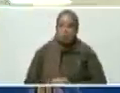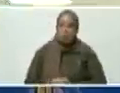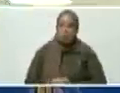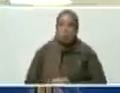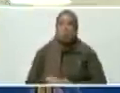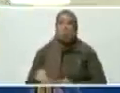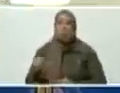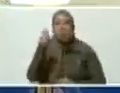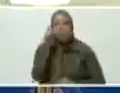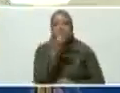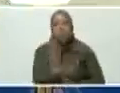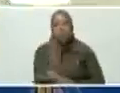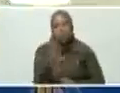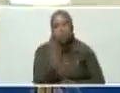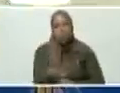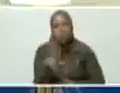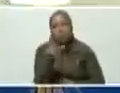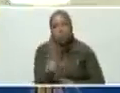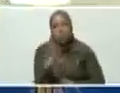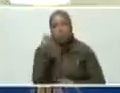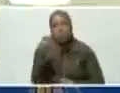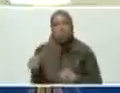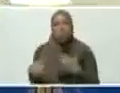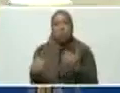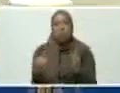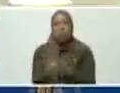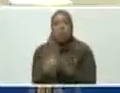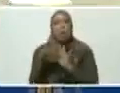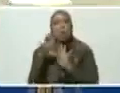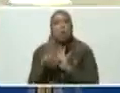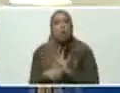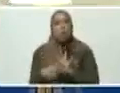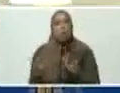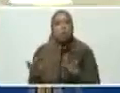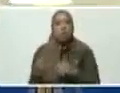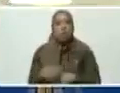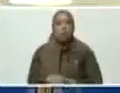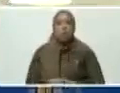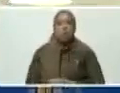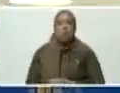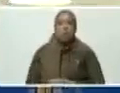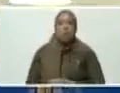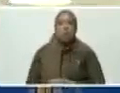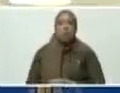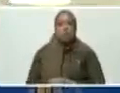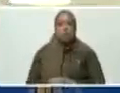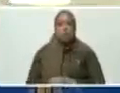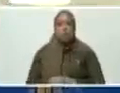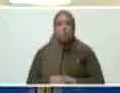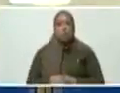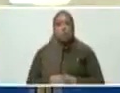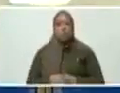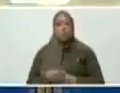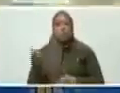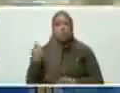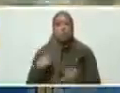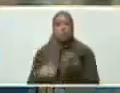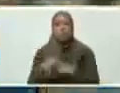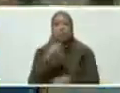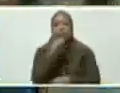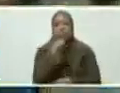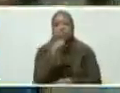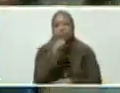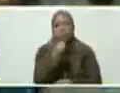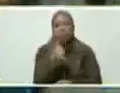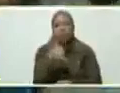pueblo no se la cale basta de especulación vamos a dar la batalla por la estabilidad macroeconómica la batalla